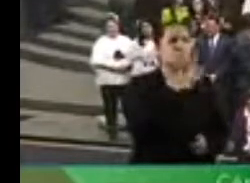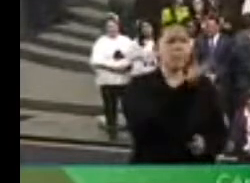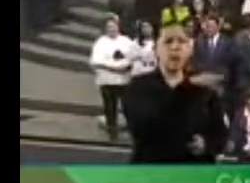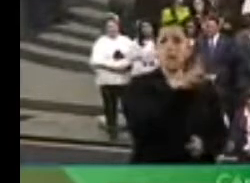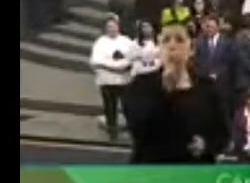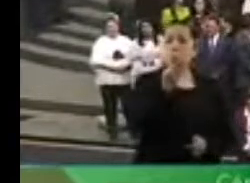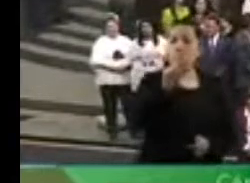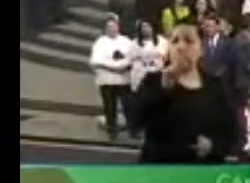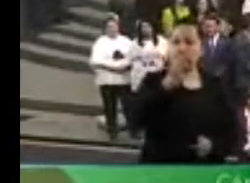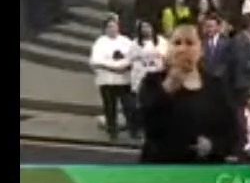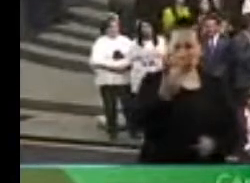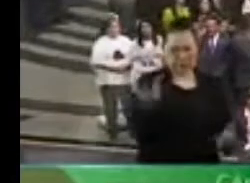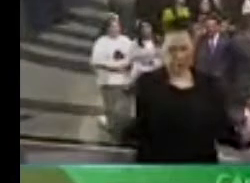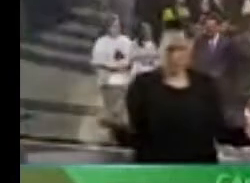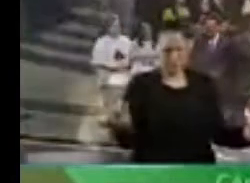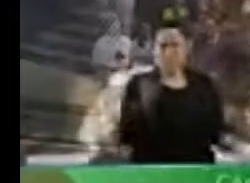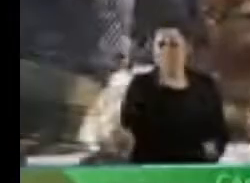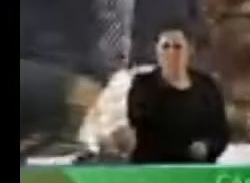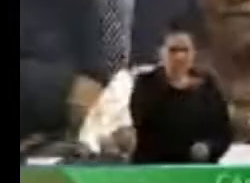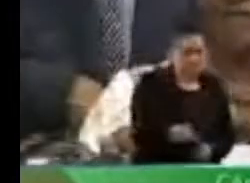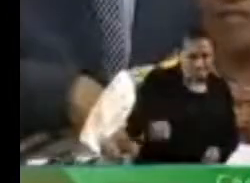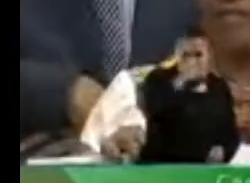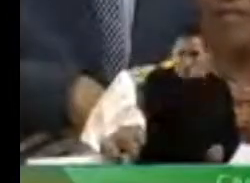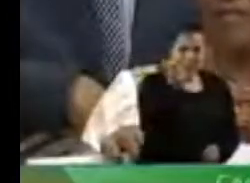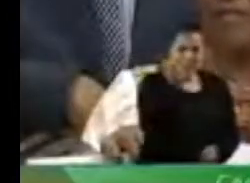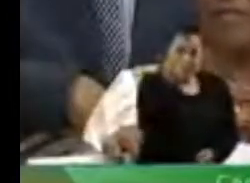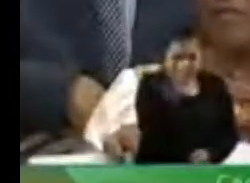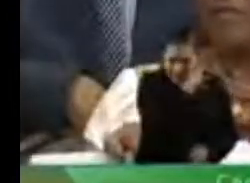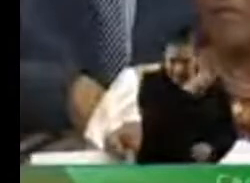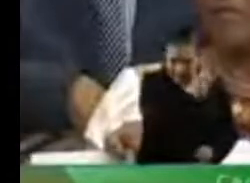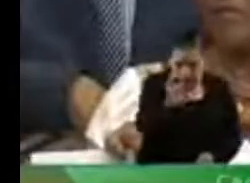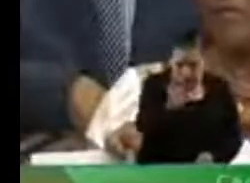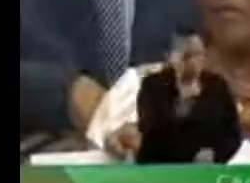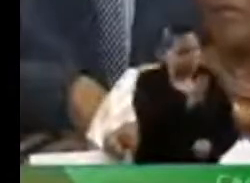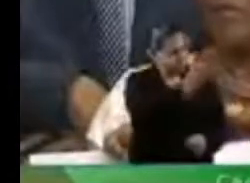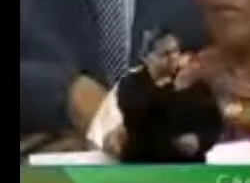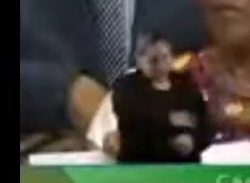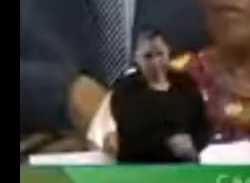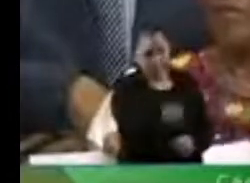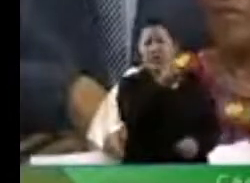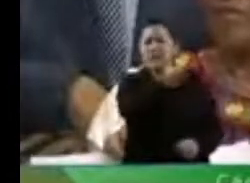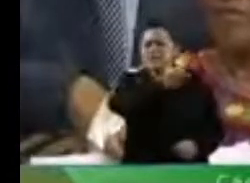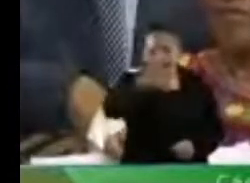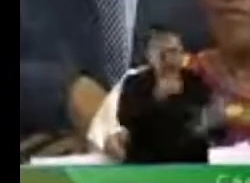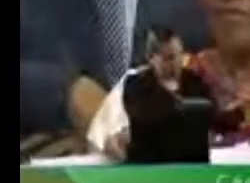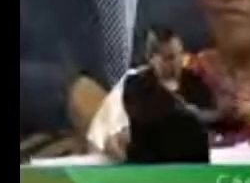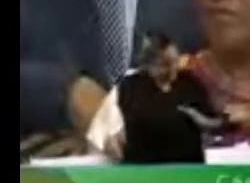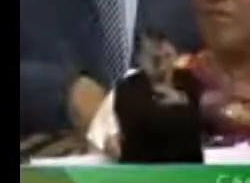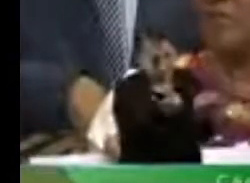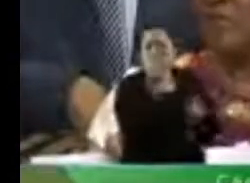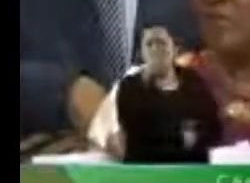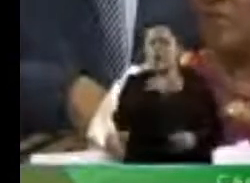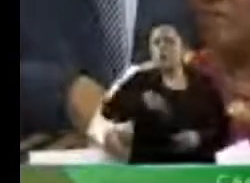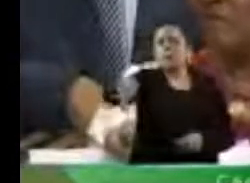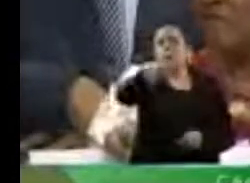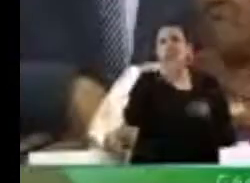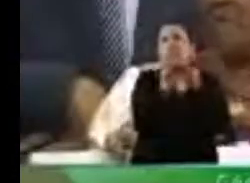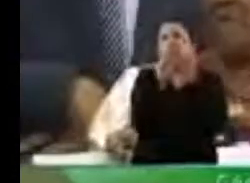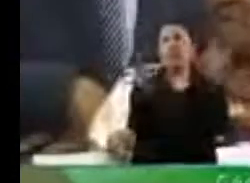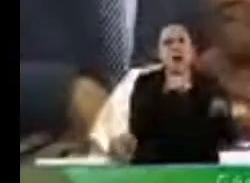100, que les podríamos decir que sí a los 100 y seguirían respondiendo a sus patrones de las empresas extranjeras